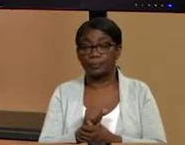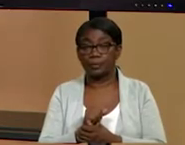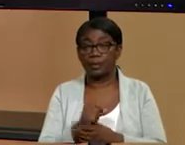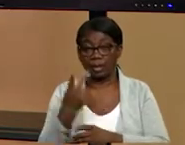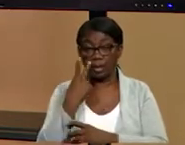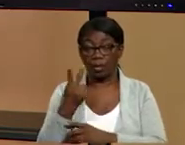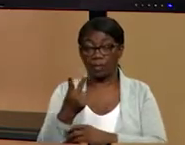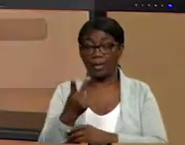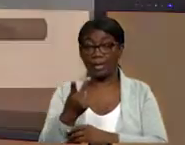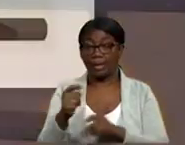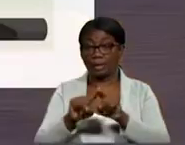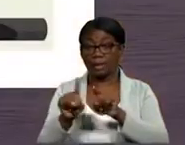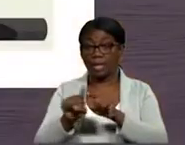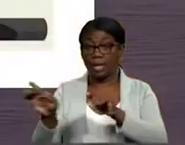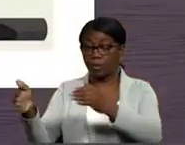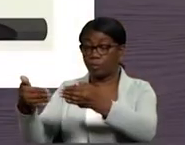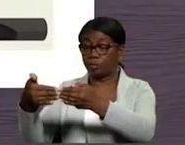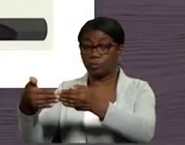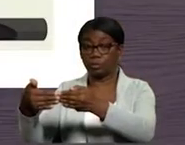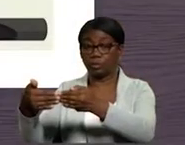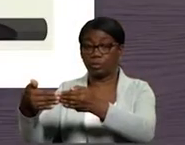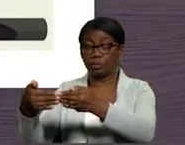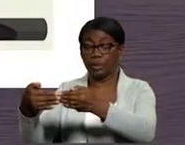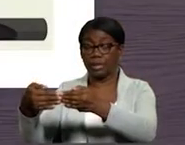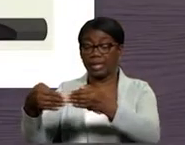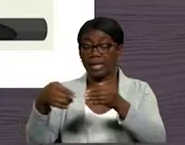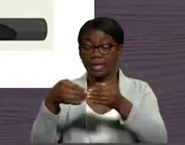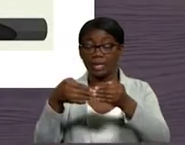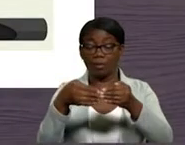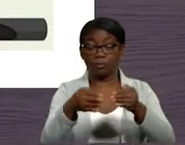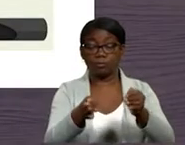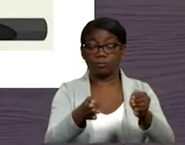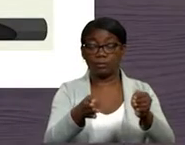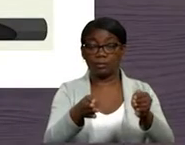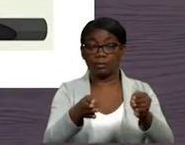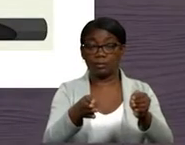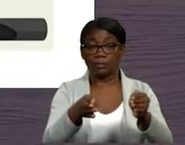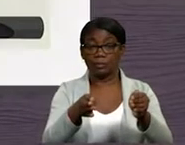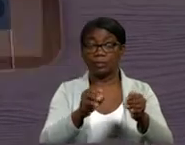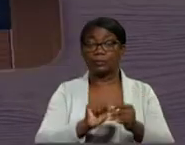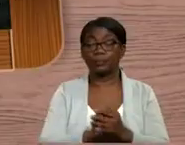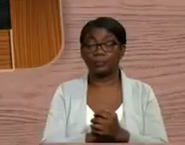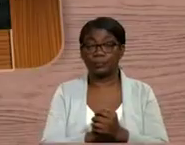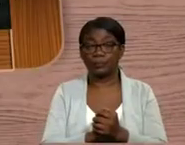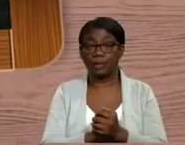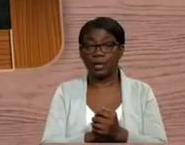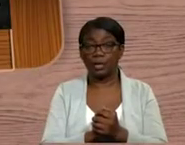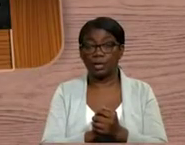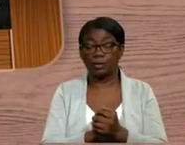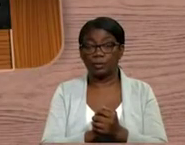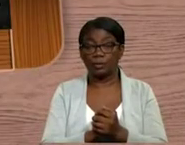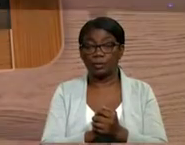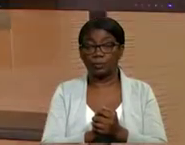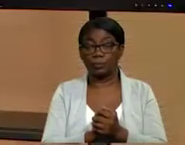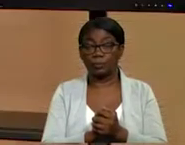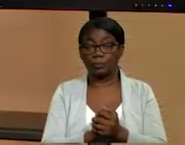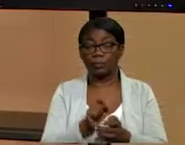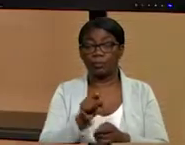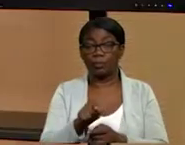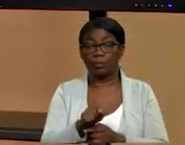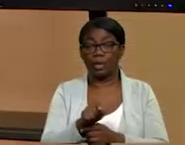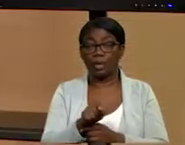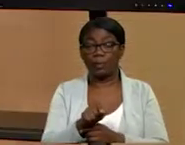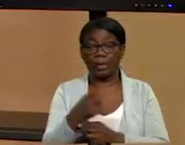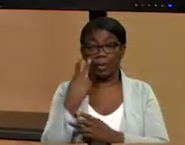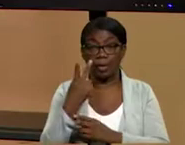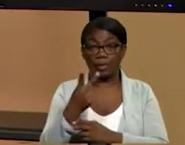aquí cuando ha cerrado, ¿ok? A razón de esa descarga eléctrica. Bien,